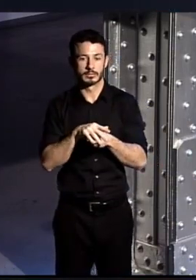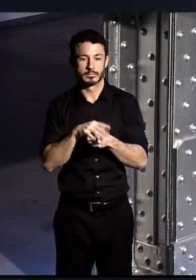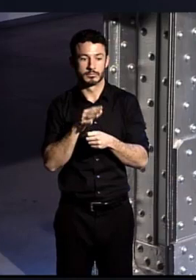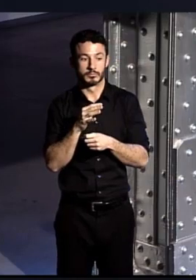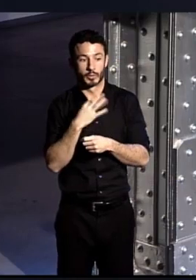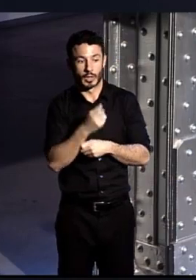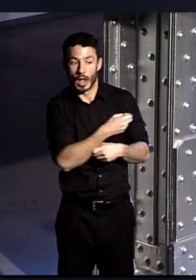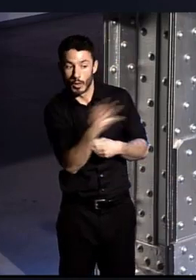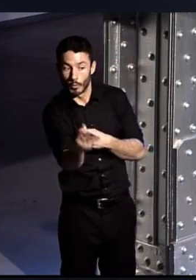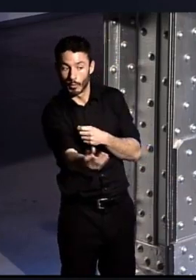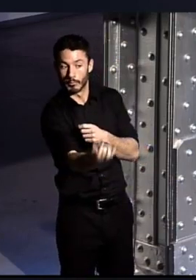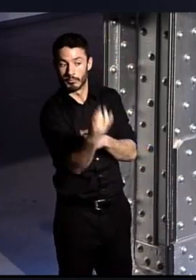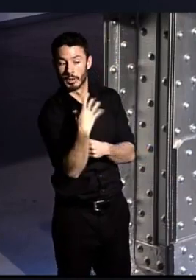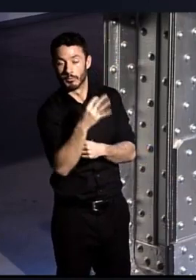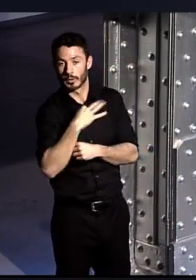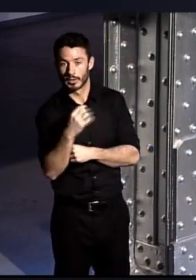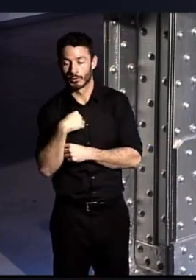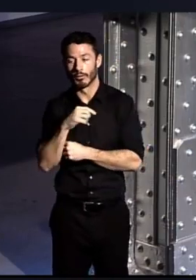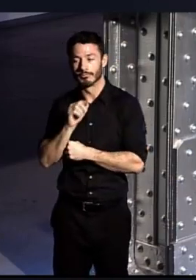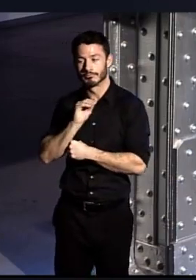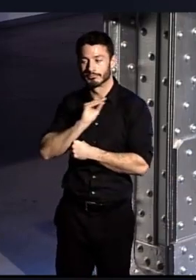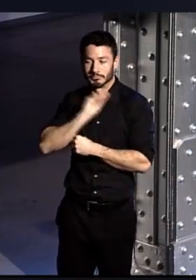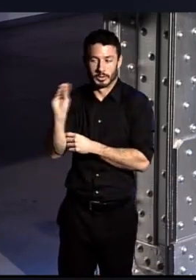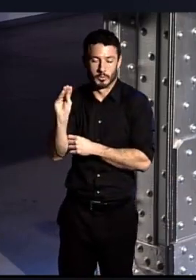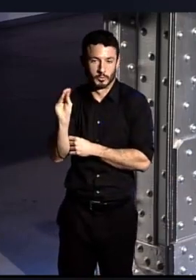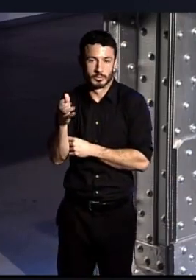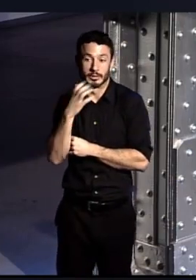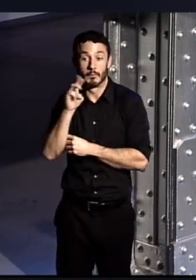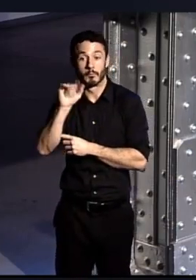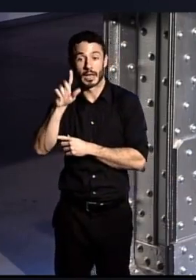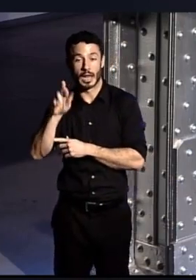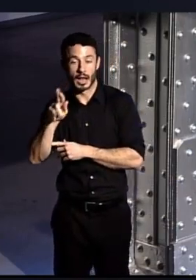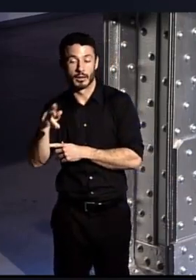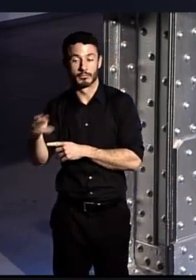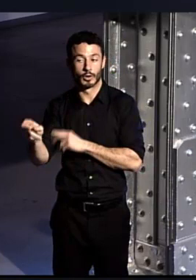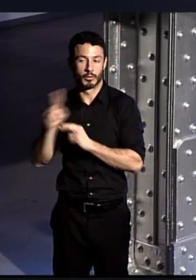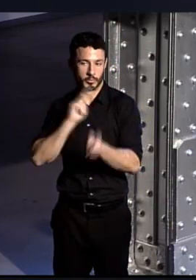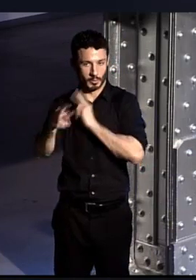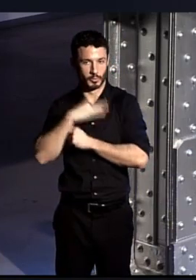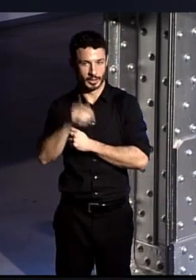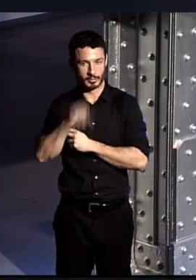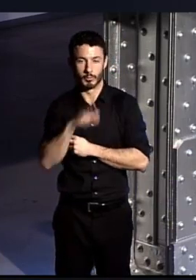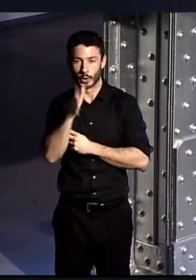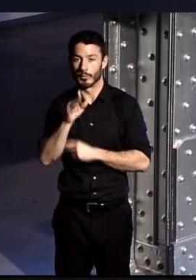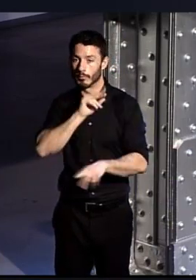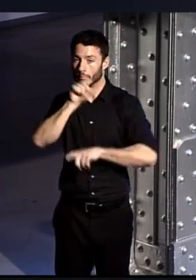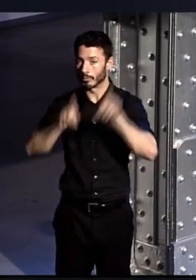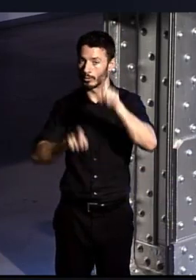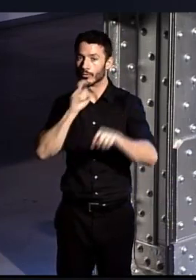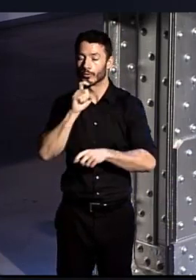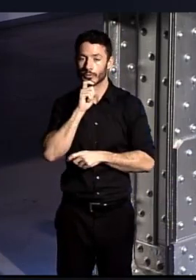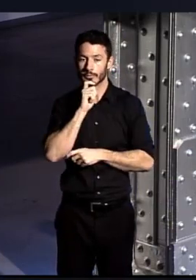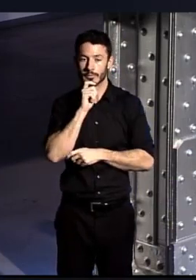aquí. Yo la lanzo, ¿eh? Pilar también, si quiere responder a esta, puede, porque la pregunta es difícil. ¿Cuál es el